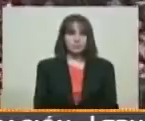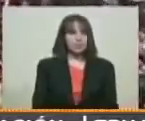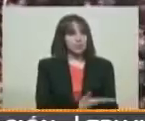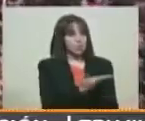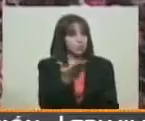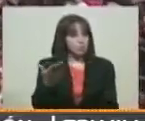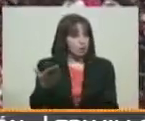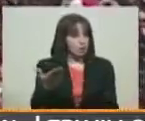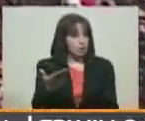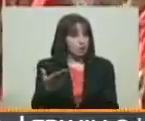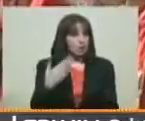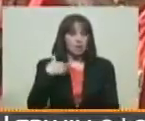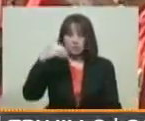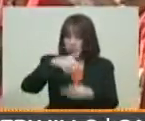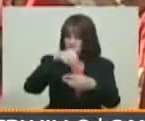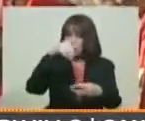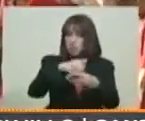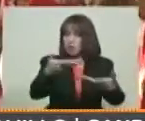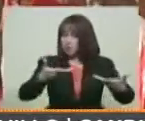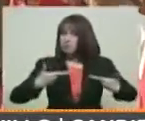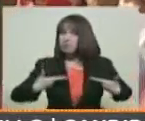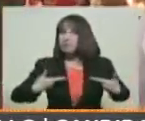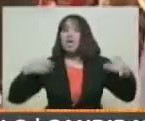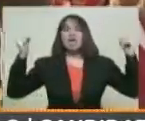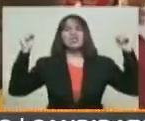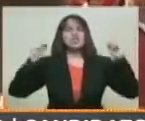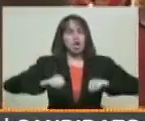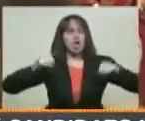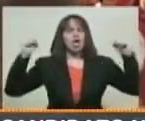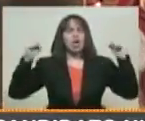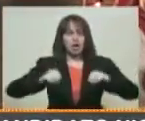Ustedes me van a dar el voto.